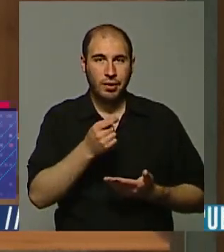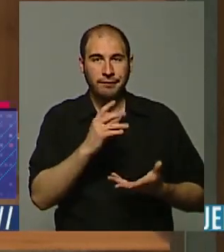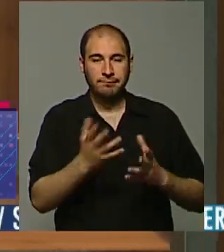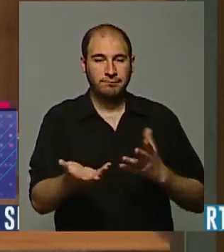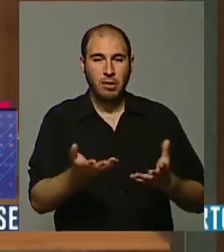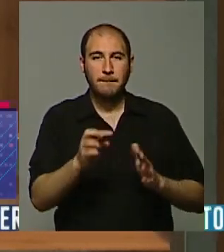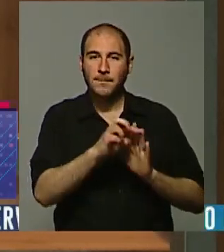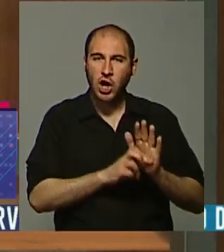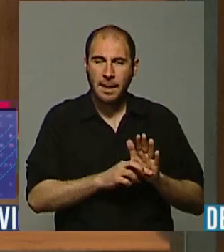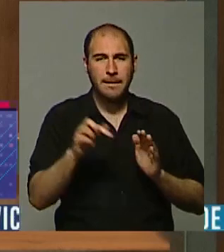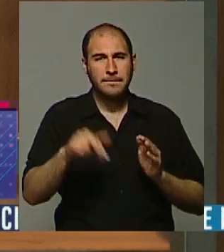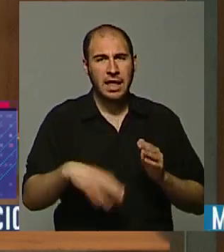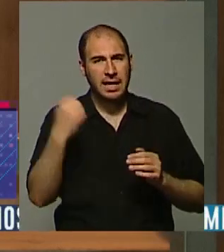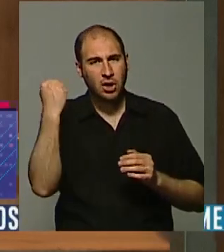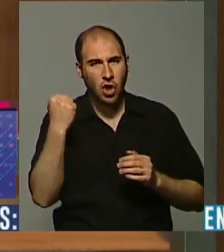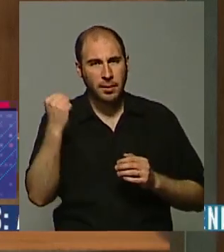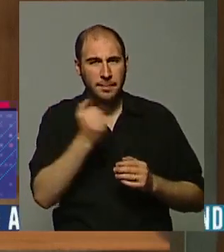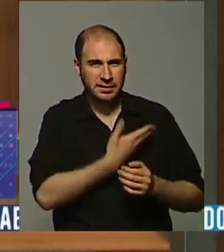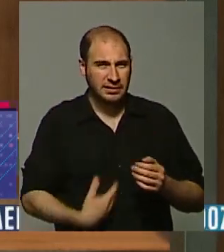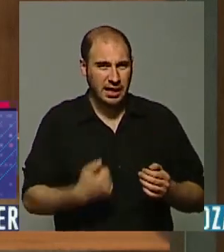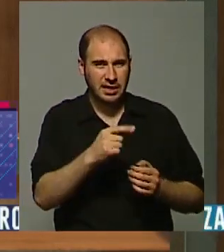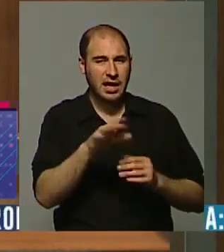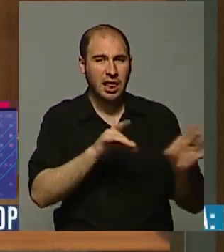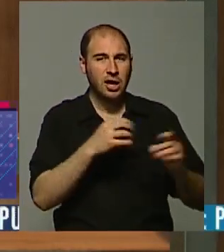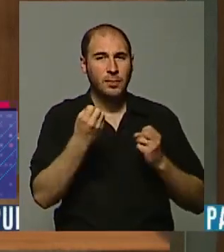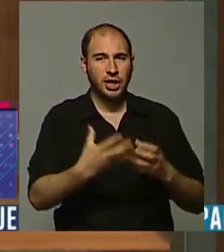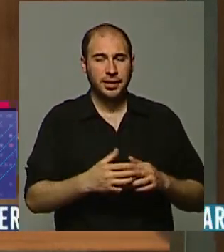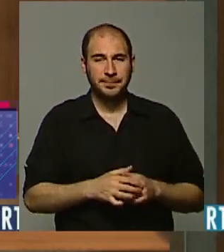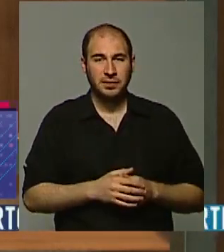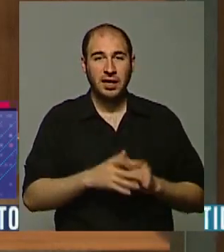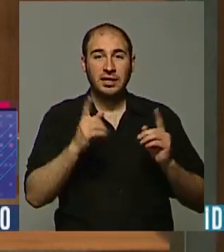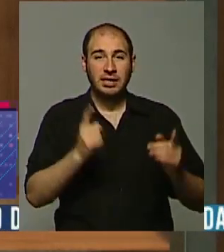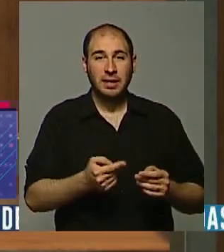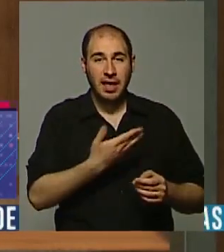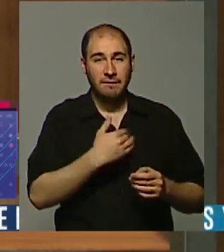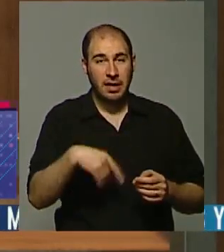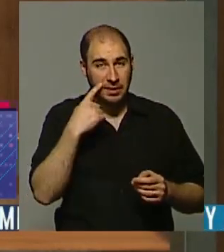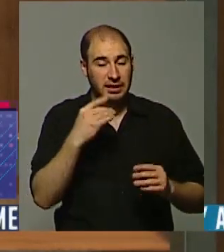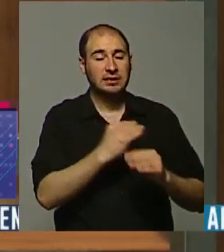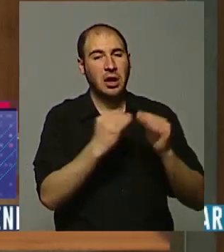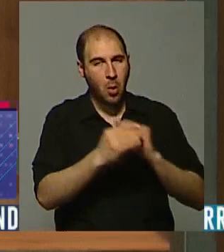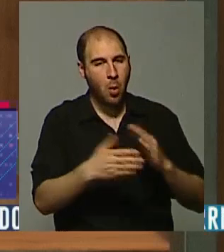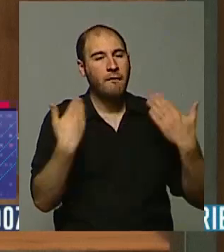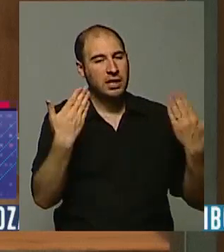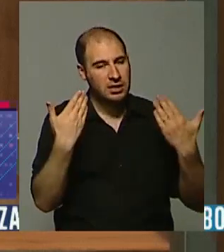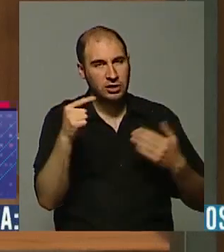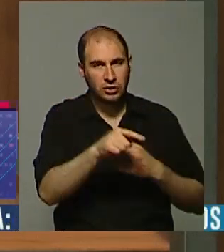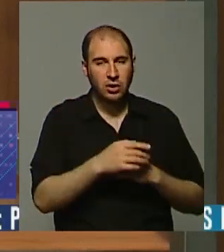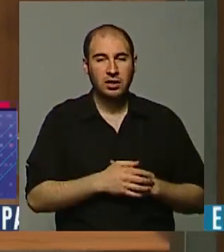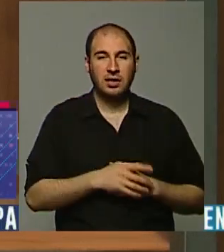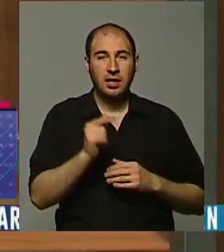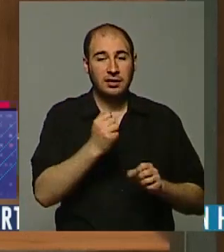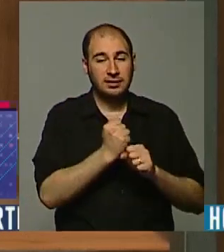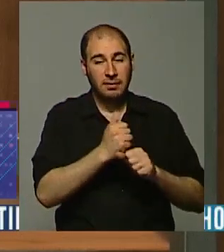de programa, plan económico el presidente electo, teniendo en cuenta que también el fondo lo saludó, lo felicitó y dice que van a